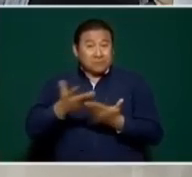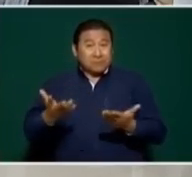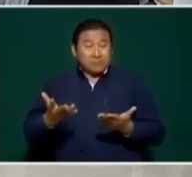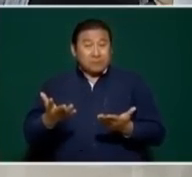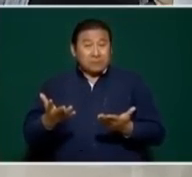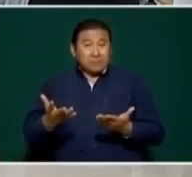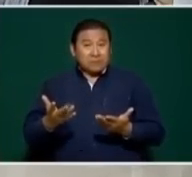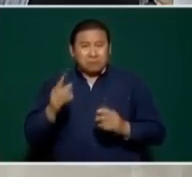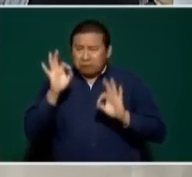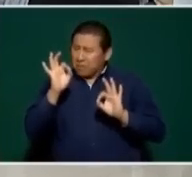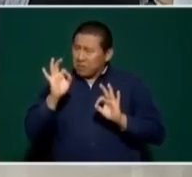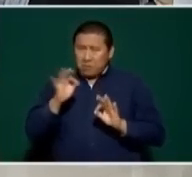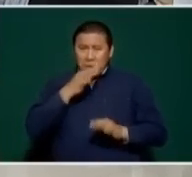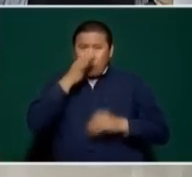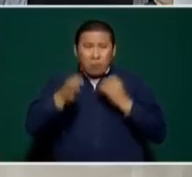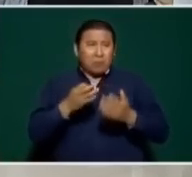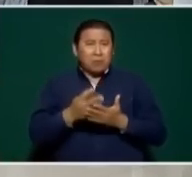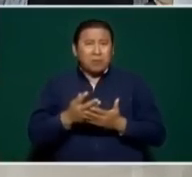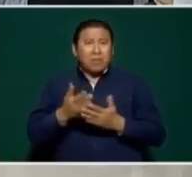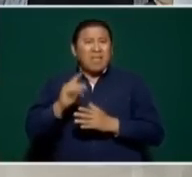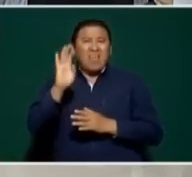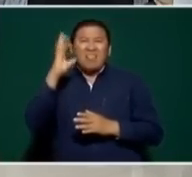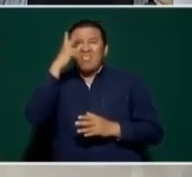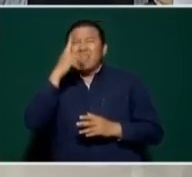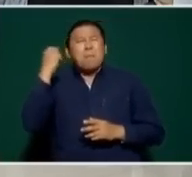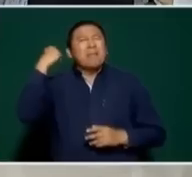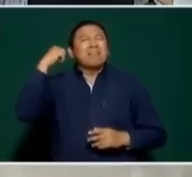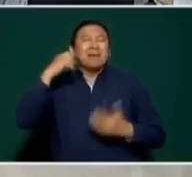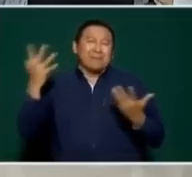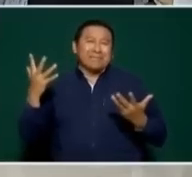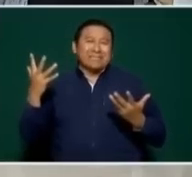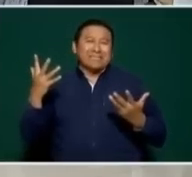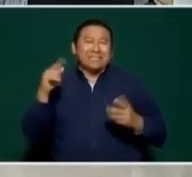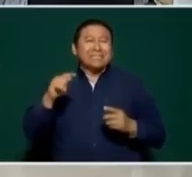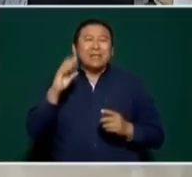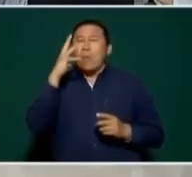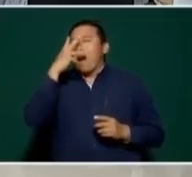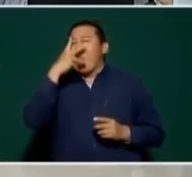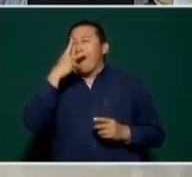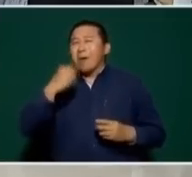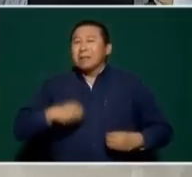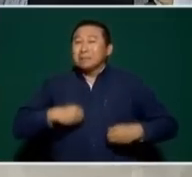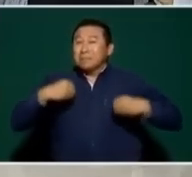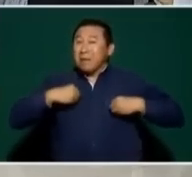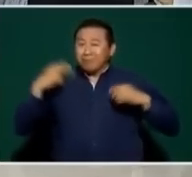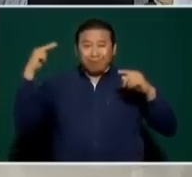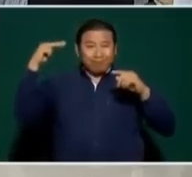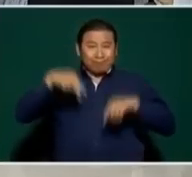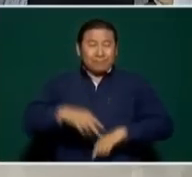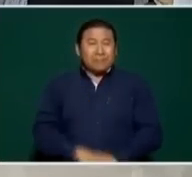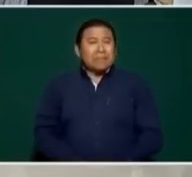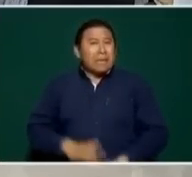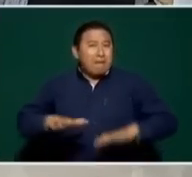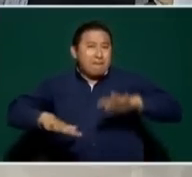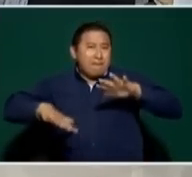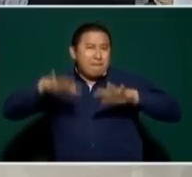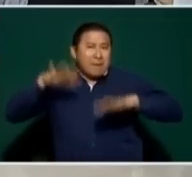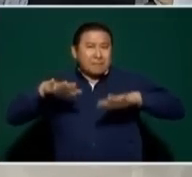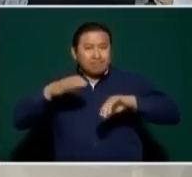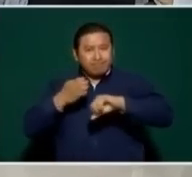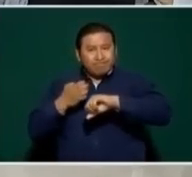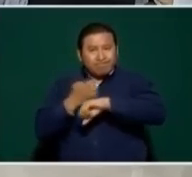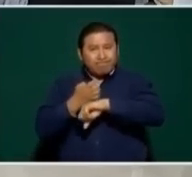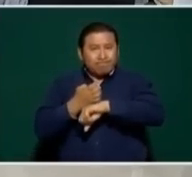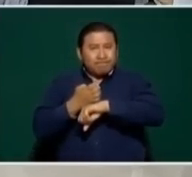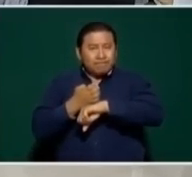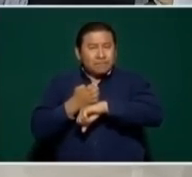el Edén, es el paraíso. El Edén lo dejamos para Tabasco. Y sí es un paraíso en donde muchos nos venimos a vivir. A pesar de que en este estado se